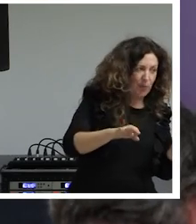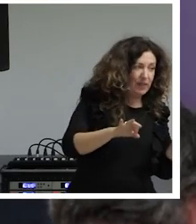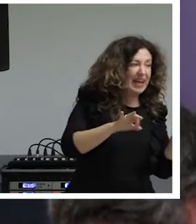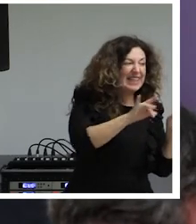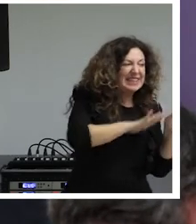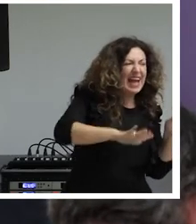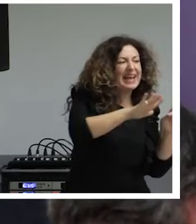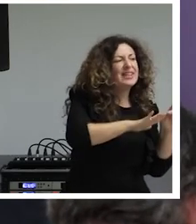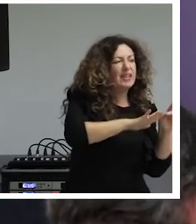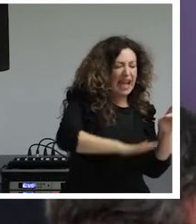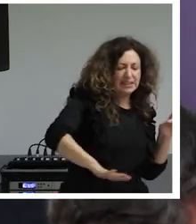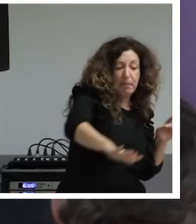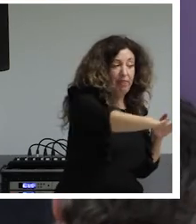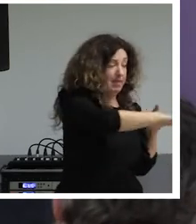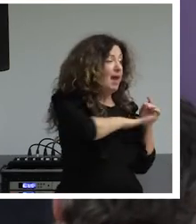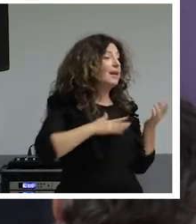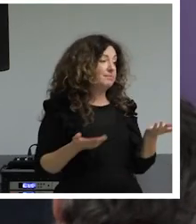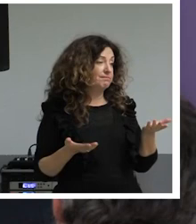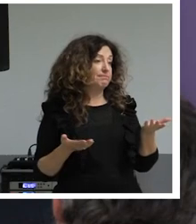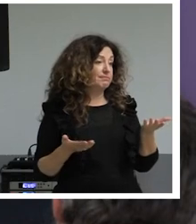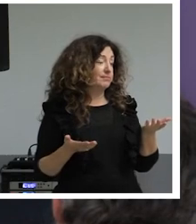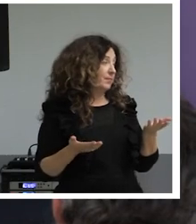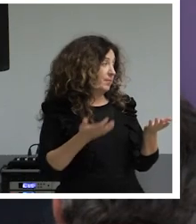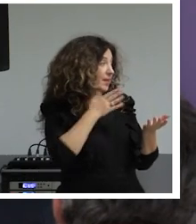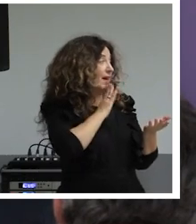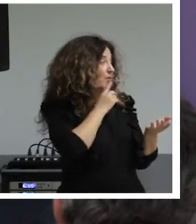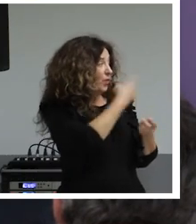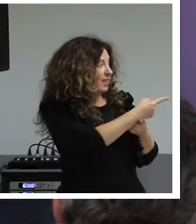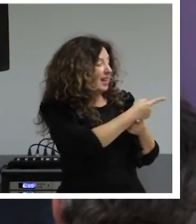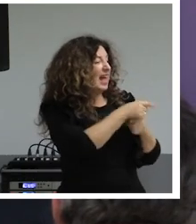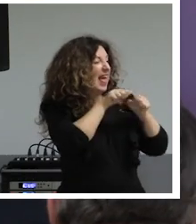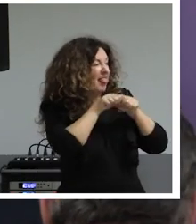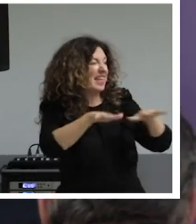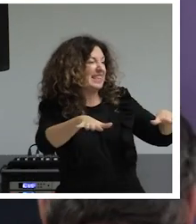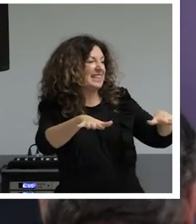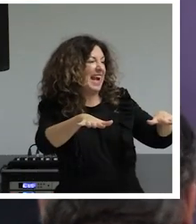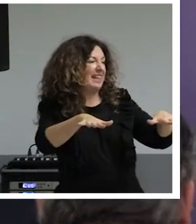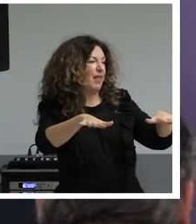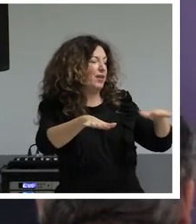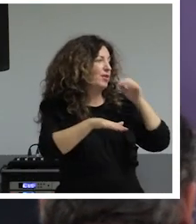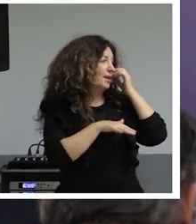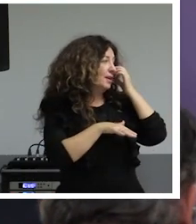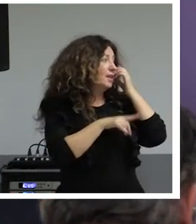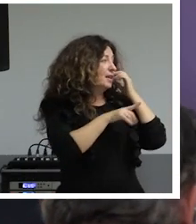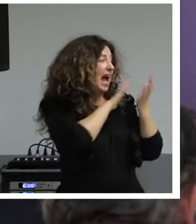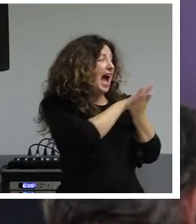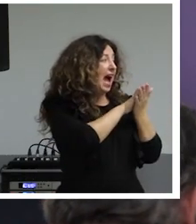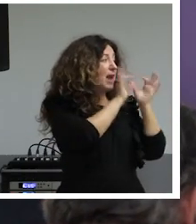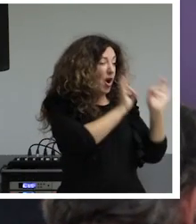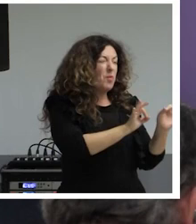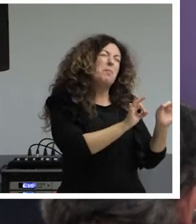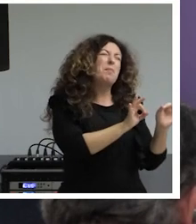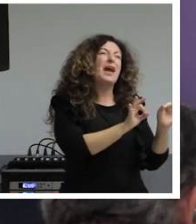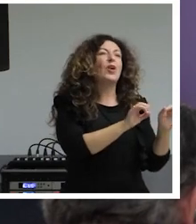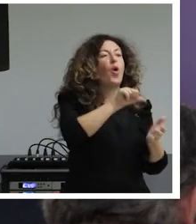un círculo Bueno ahí hay que destinar para ganar ese territorio para fortalecerlo para organizarlo el concepto de territorio digamos